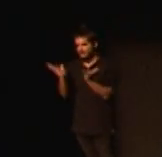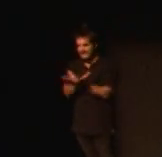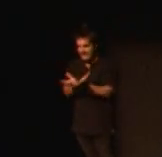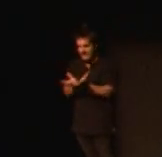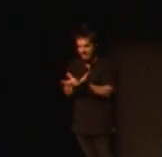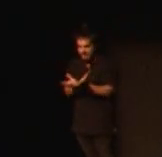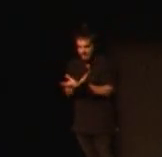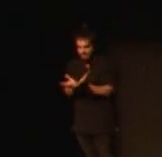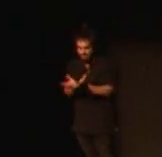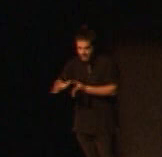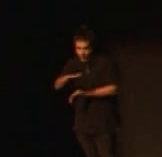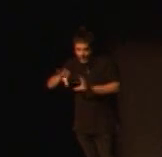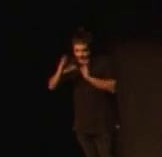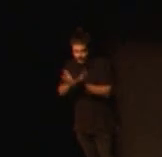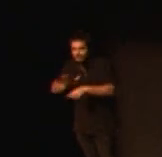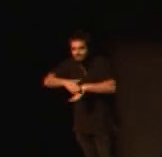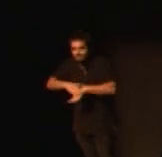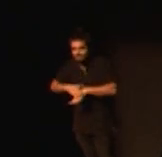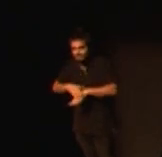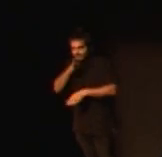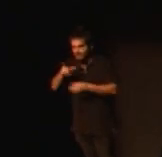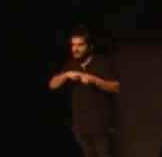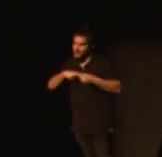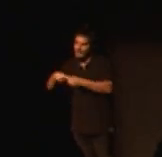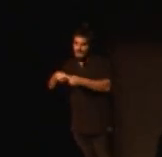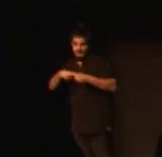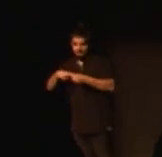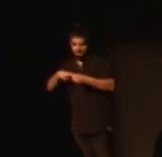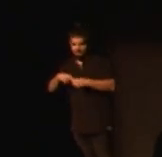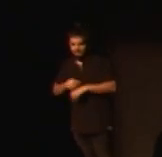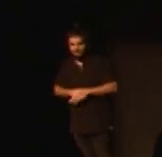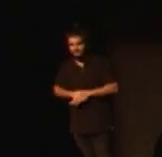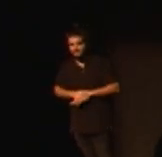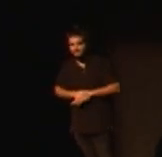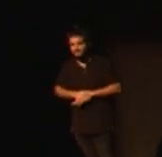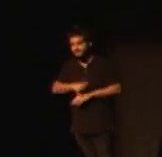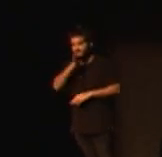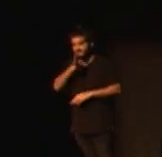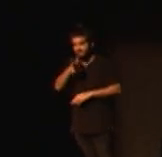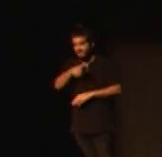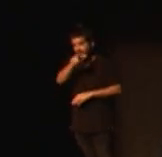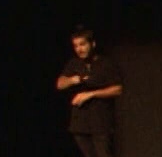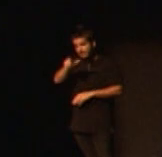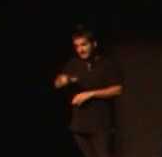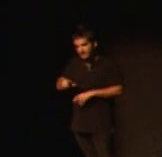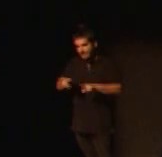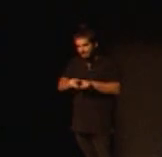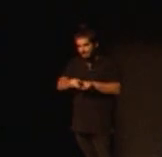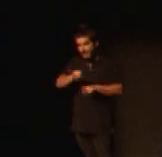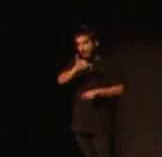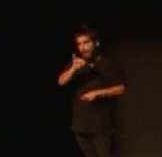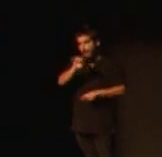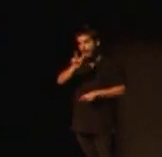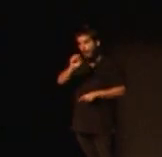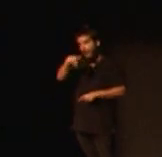conforman. Porque dentro de esta sociedad tenemos personas como Juan Carlos o como Teresa. Tenemos personas como